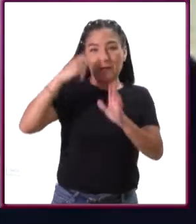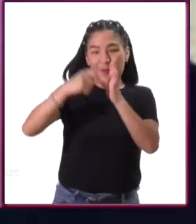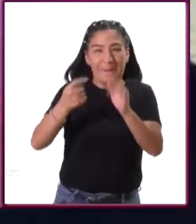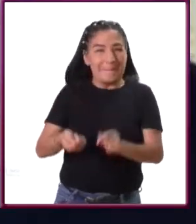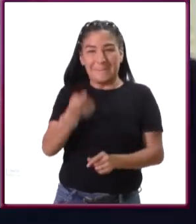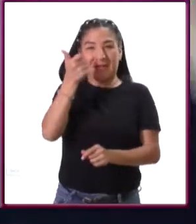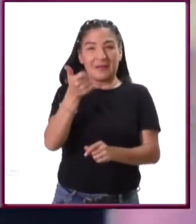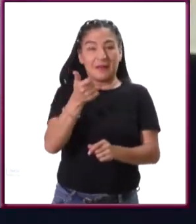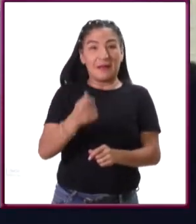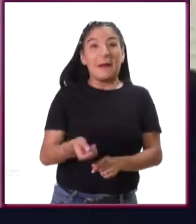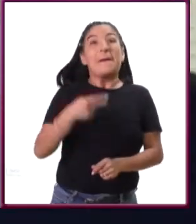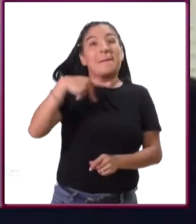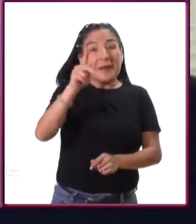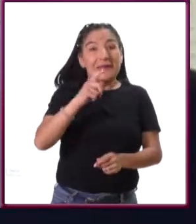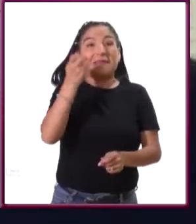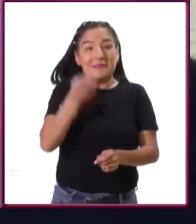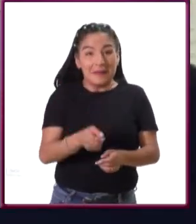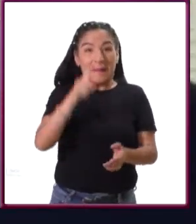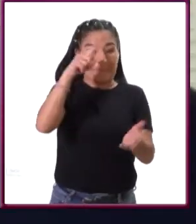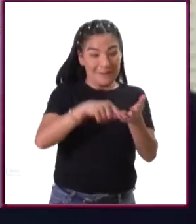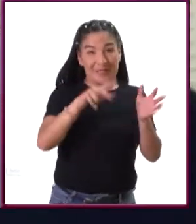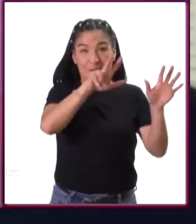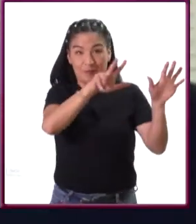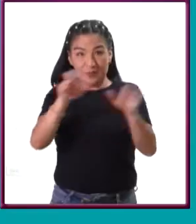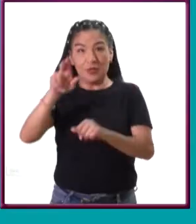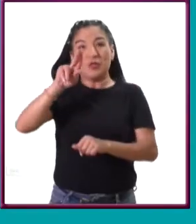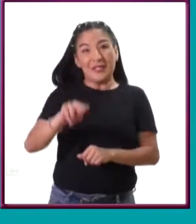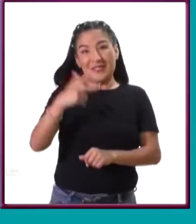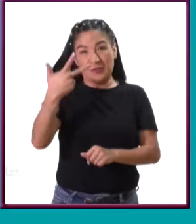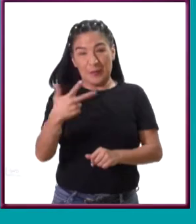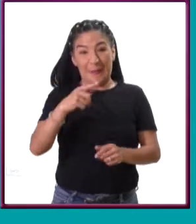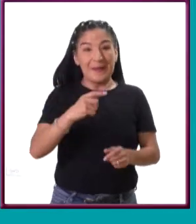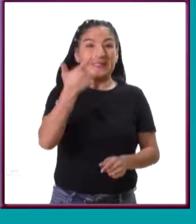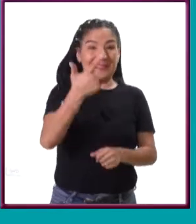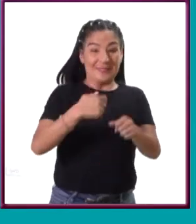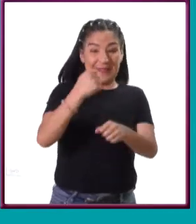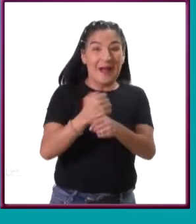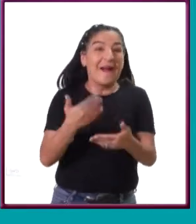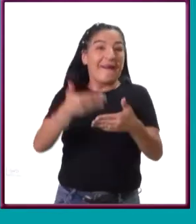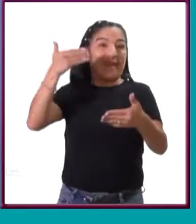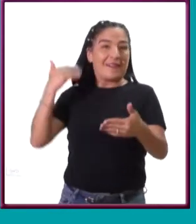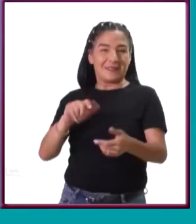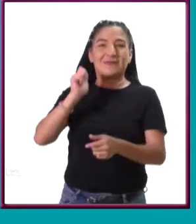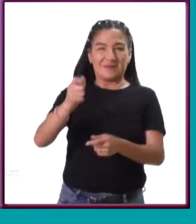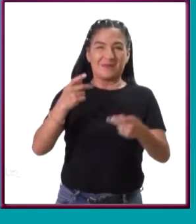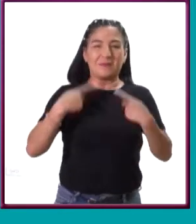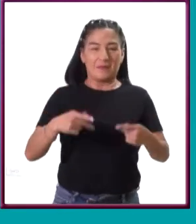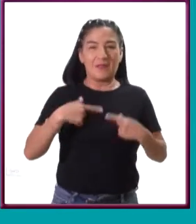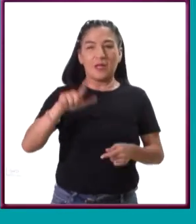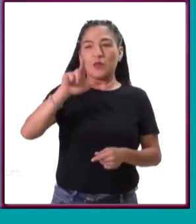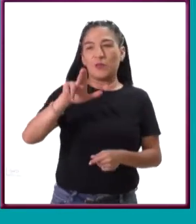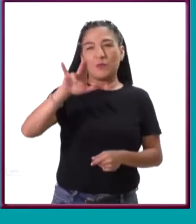resulta que en 1888, es decir, 7 años antes, un aristócrata llamado Louis Le Prince